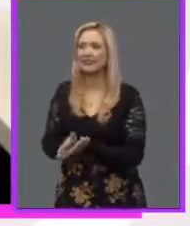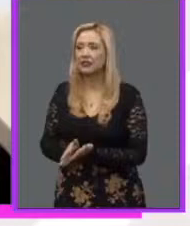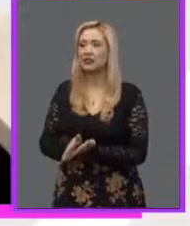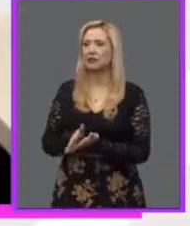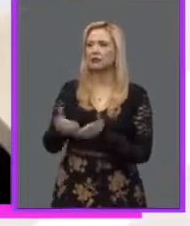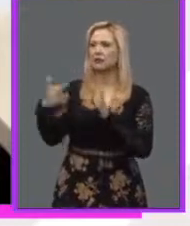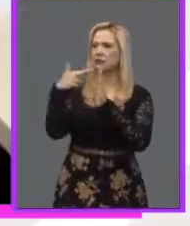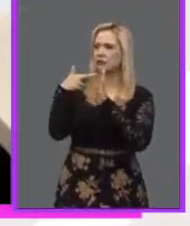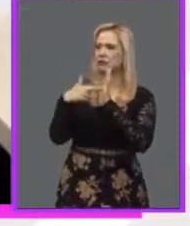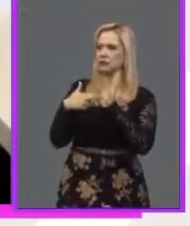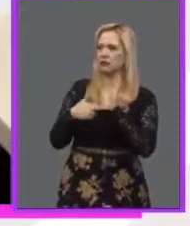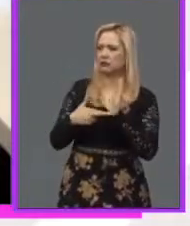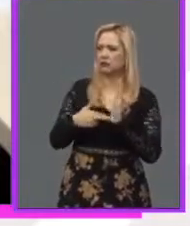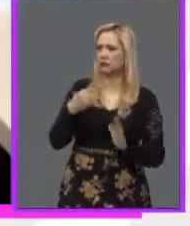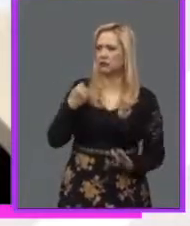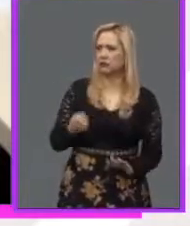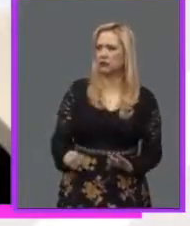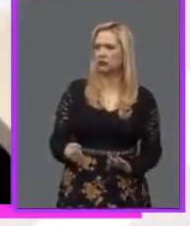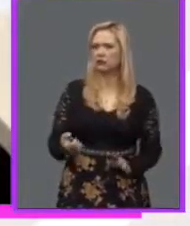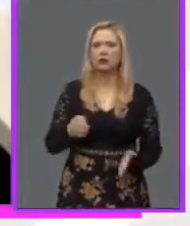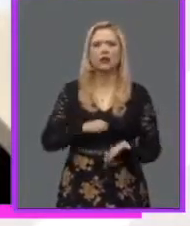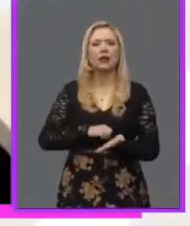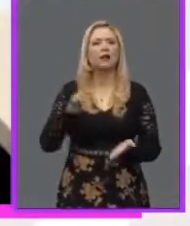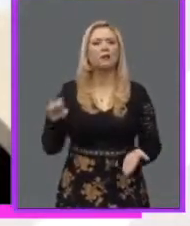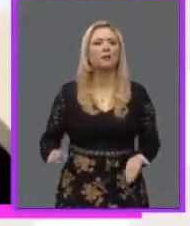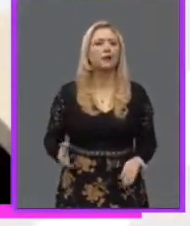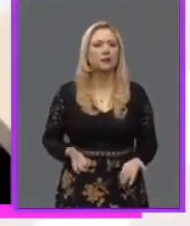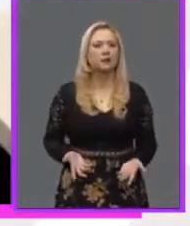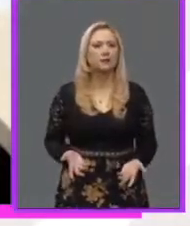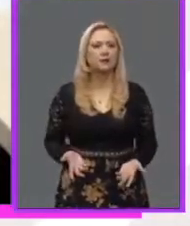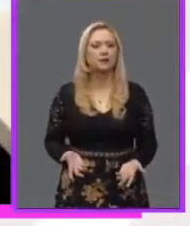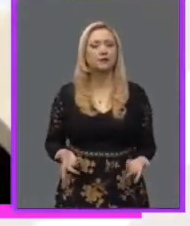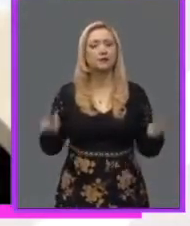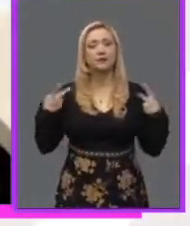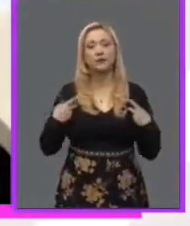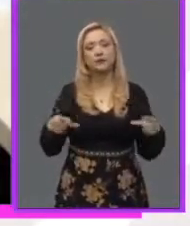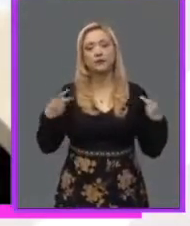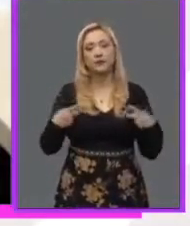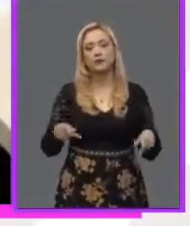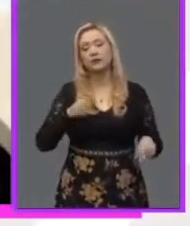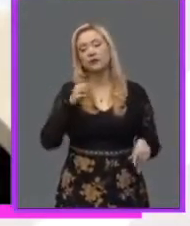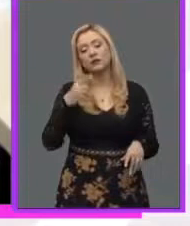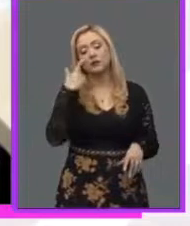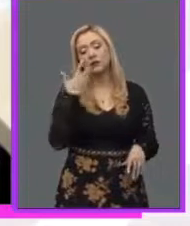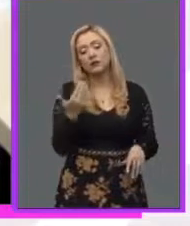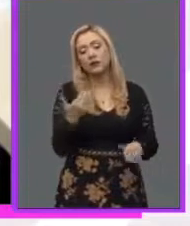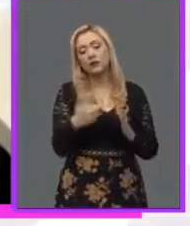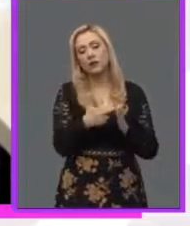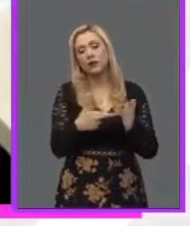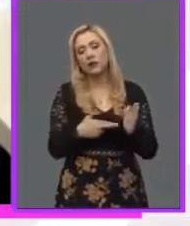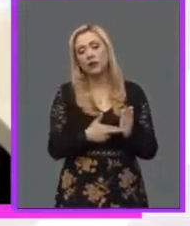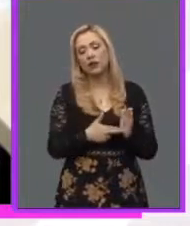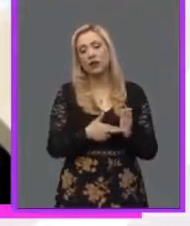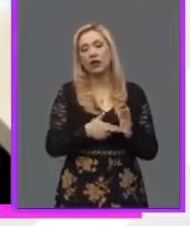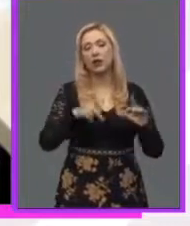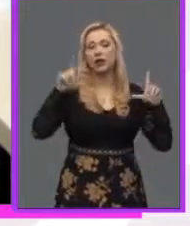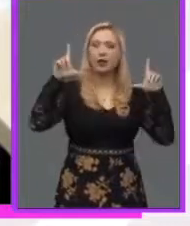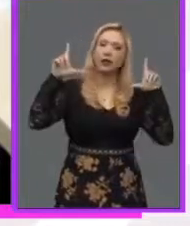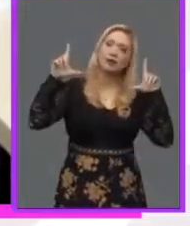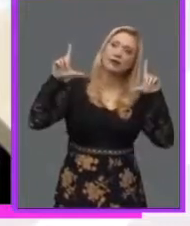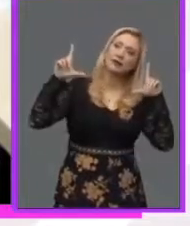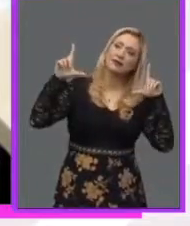con requisitos que claramente son racistas, ¿no? Por ejemplo, personas que exigen como requisito el mandar una